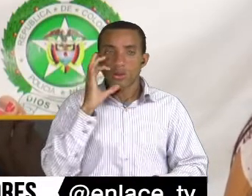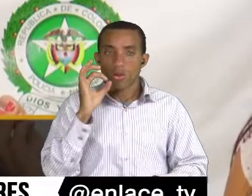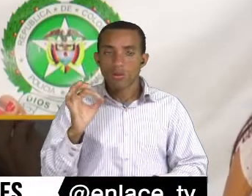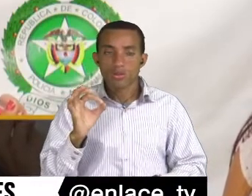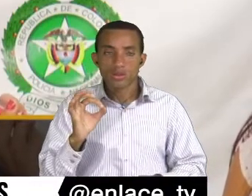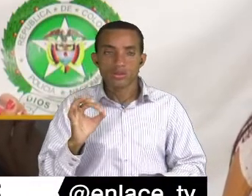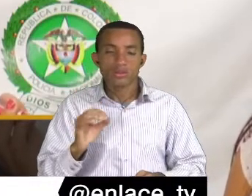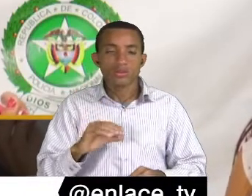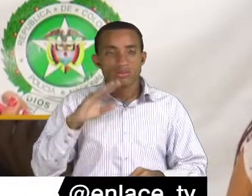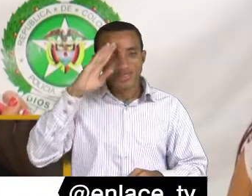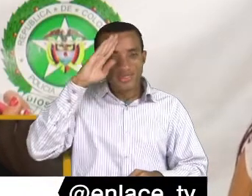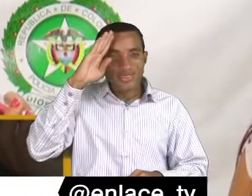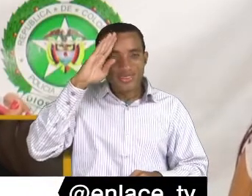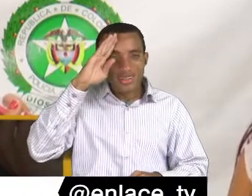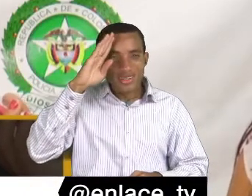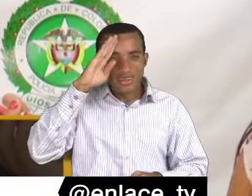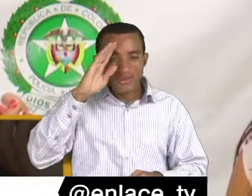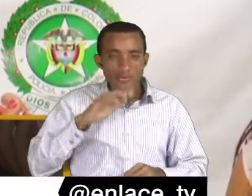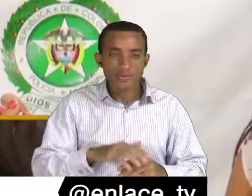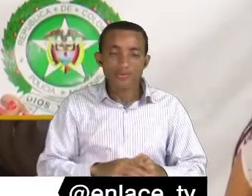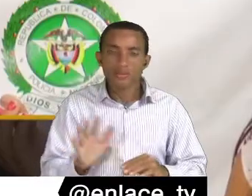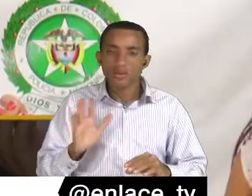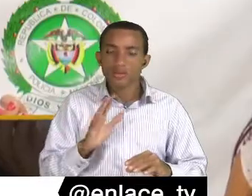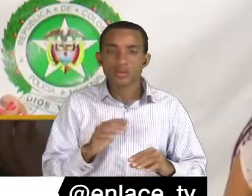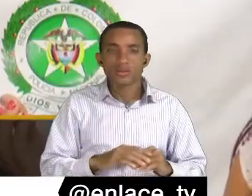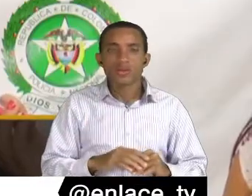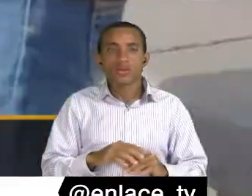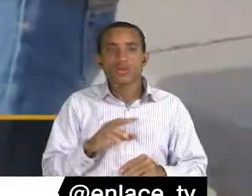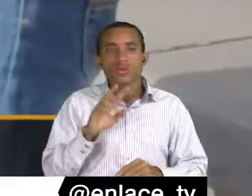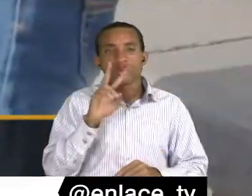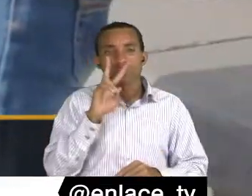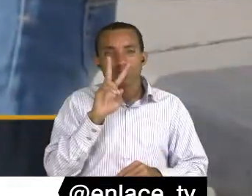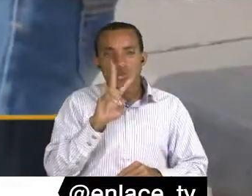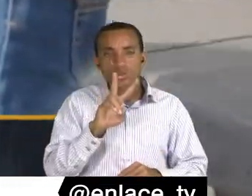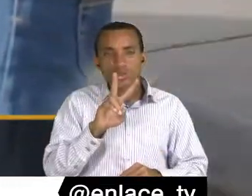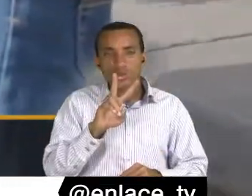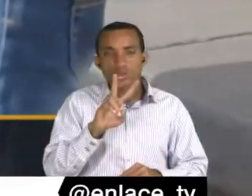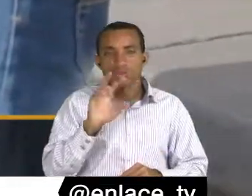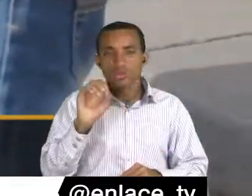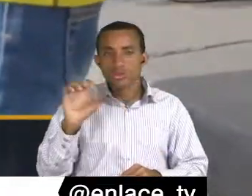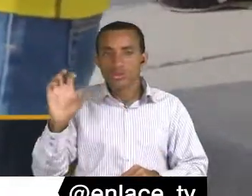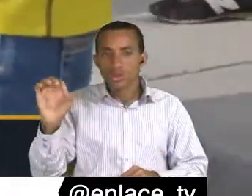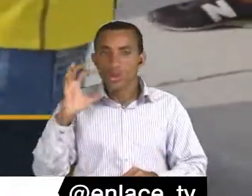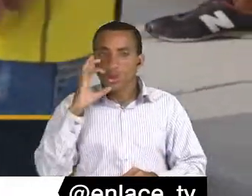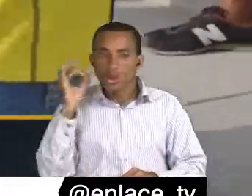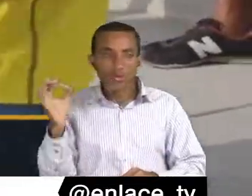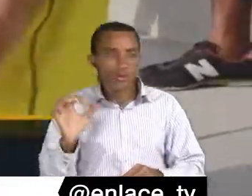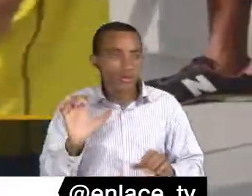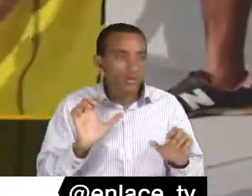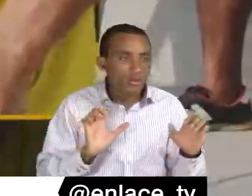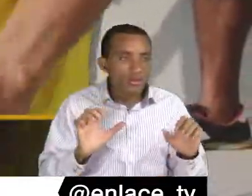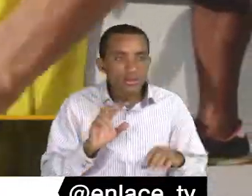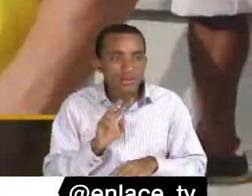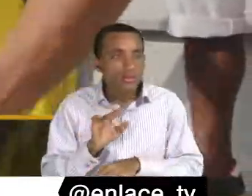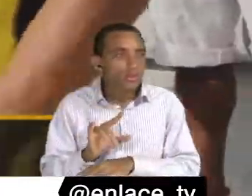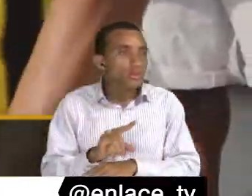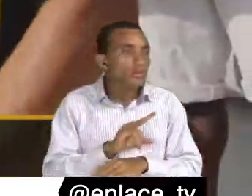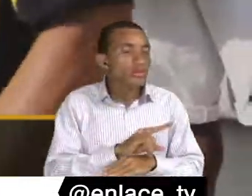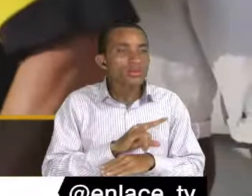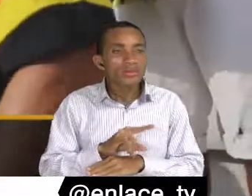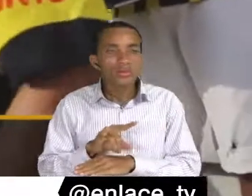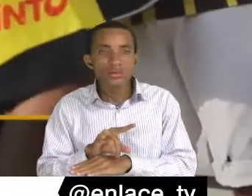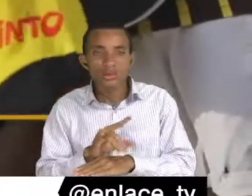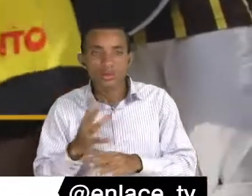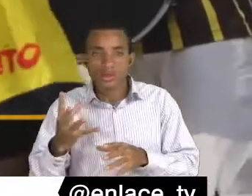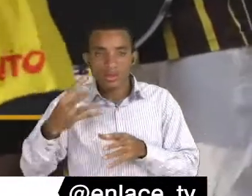cubrir un promedio de 200 hombres el servicio de fondo en estadio